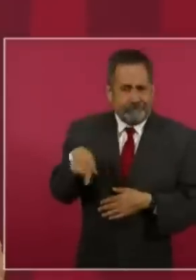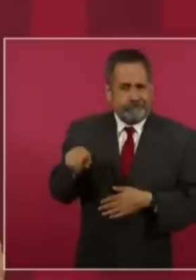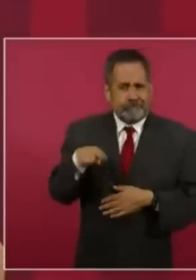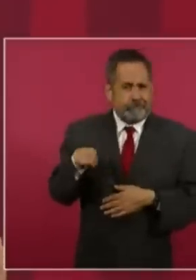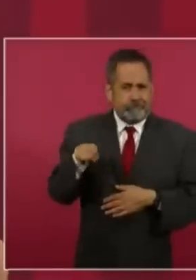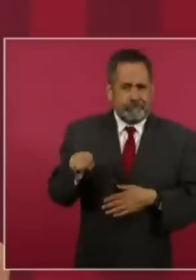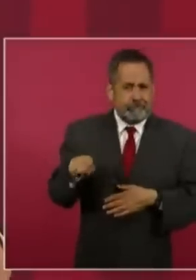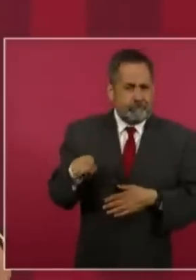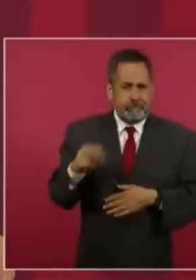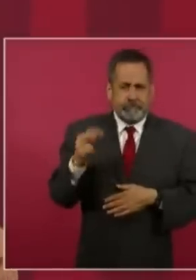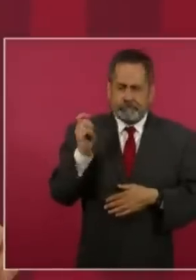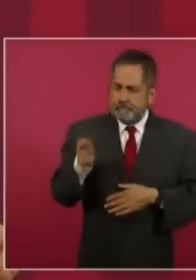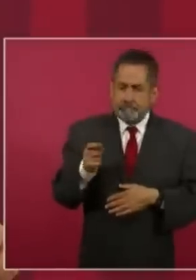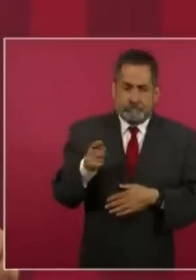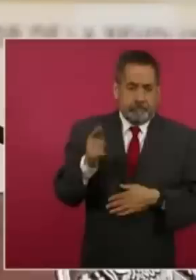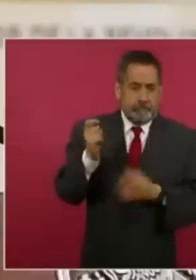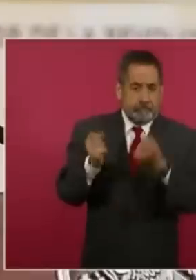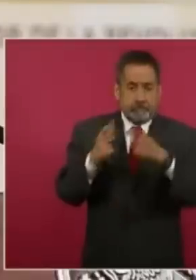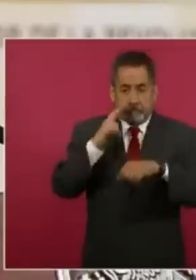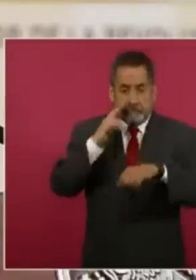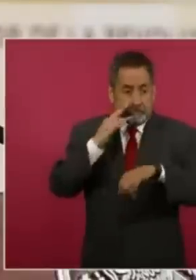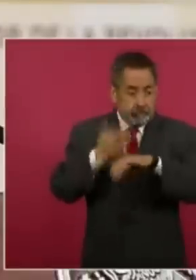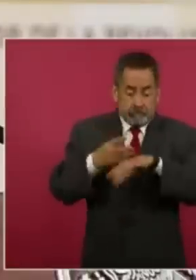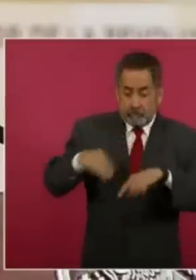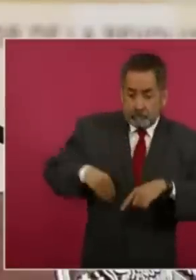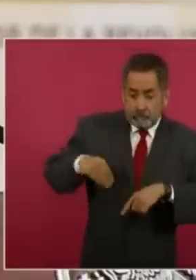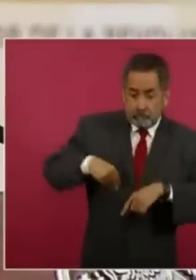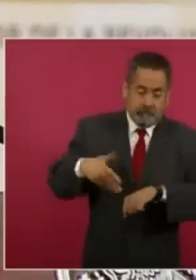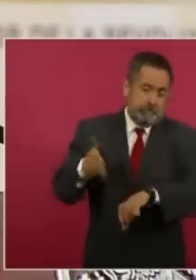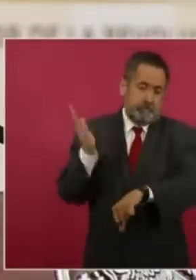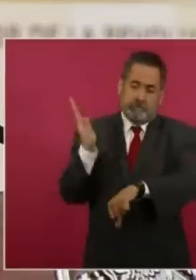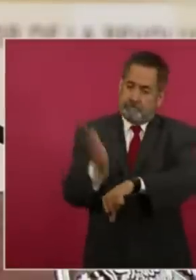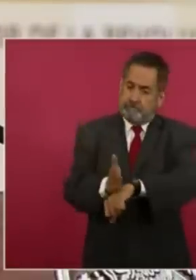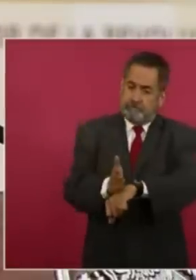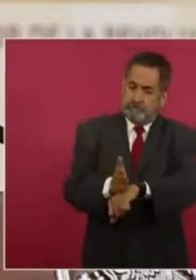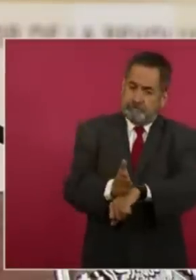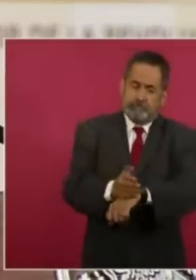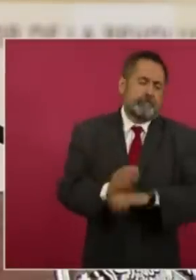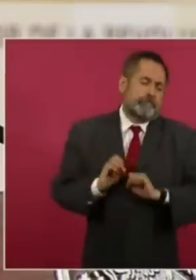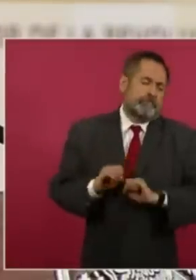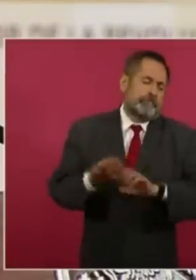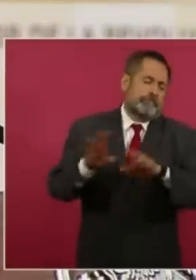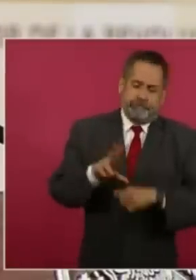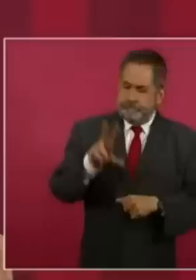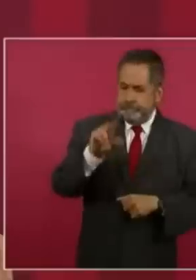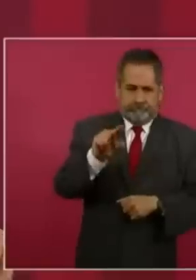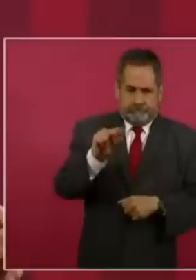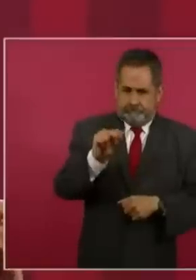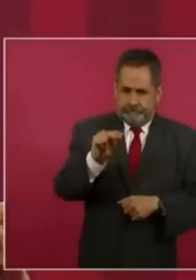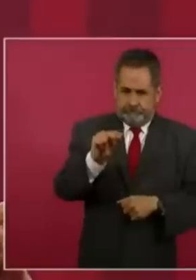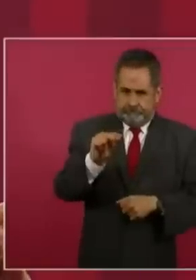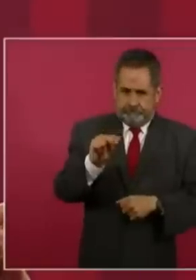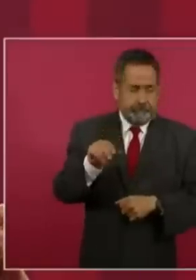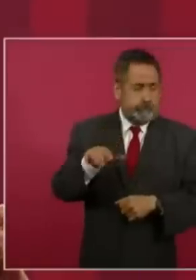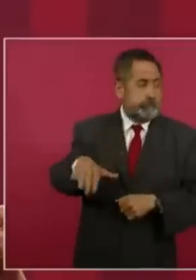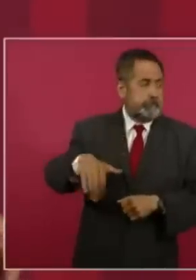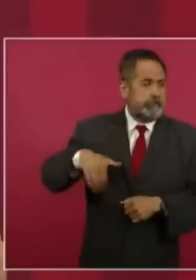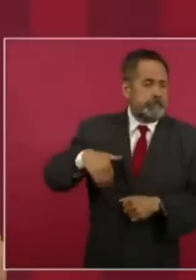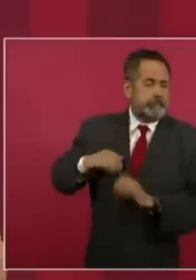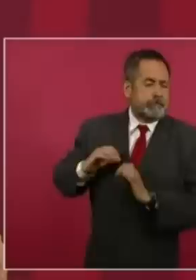se tiene que castigar a los responsables que no hay impunidad no hay encubrimiento